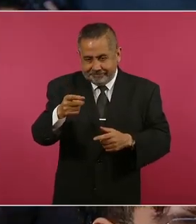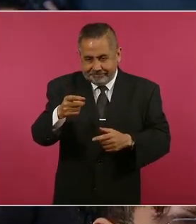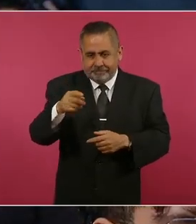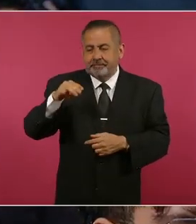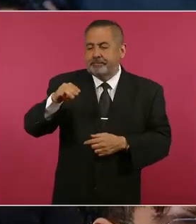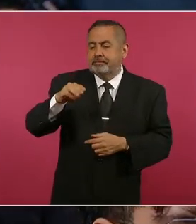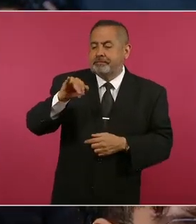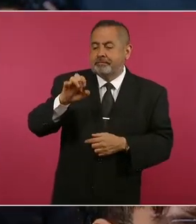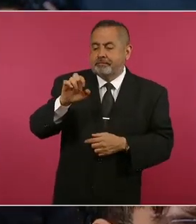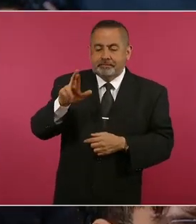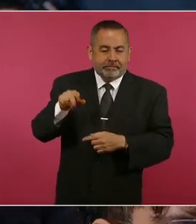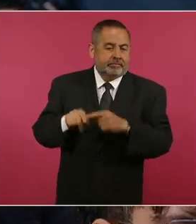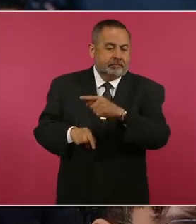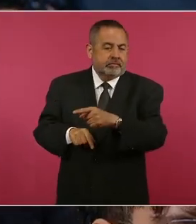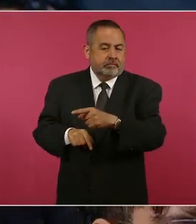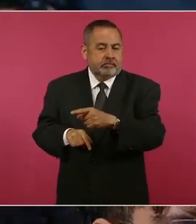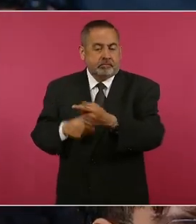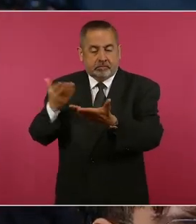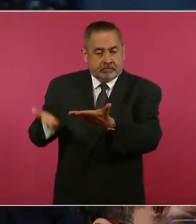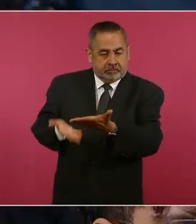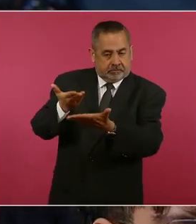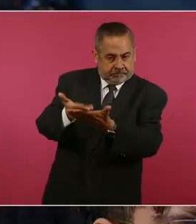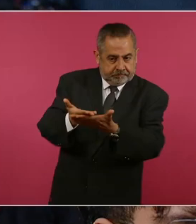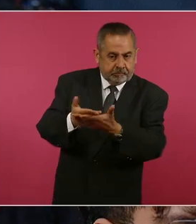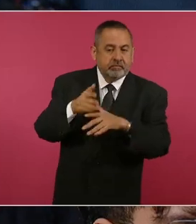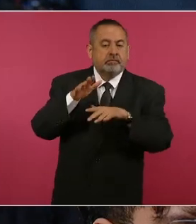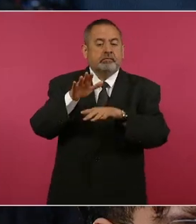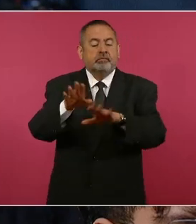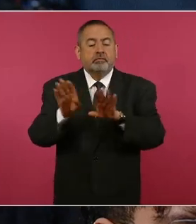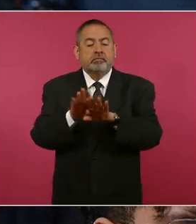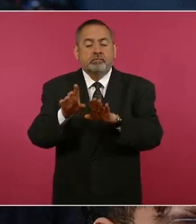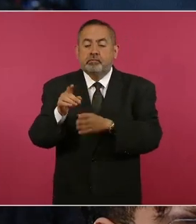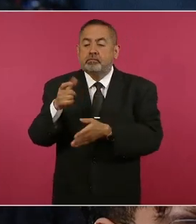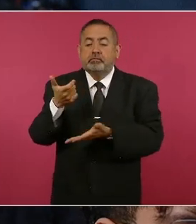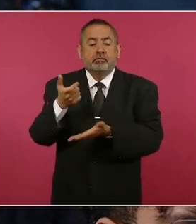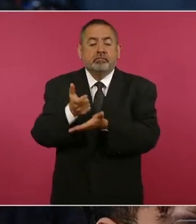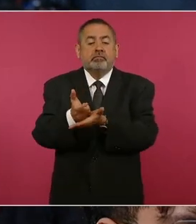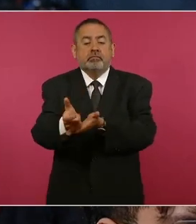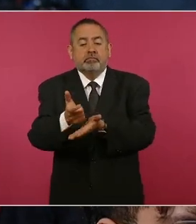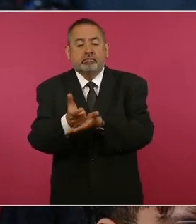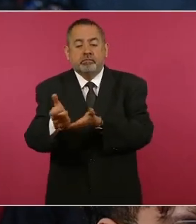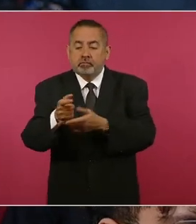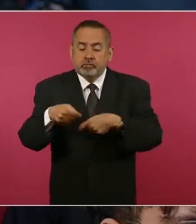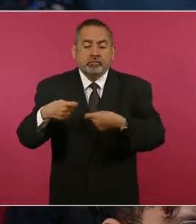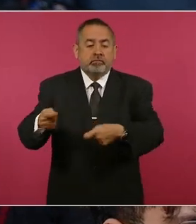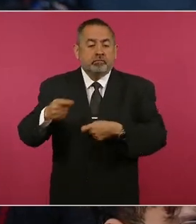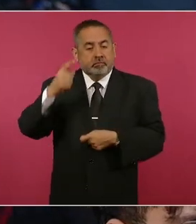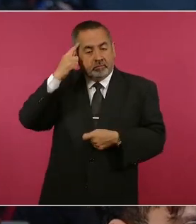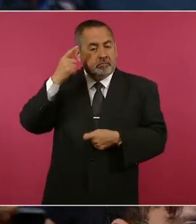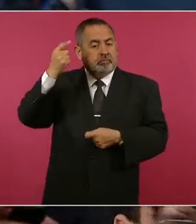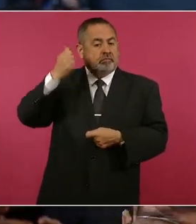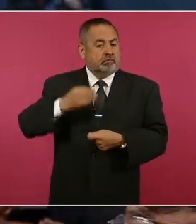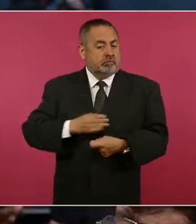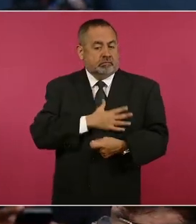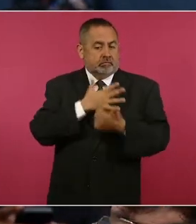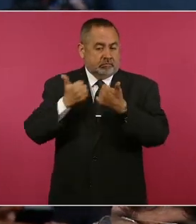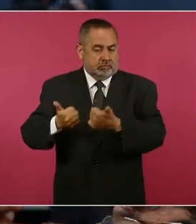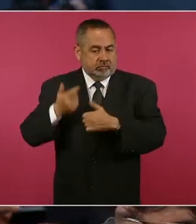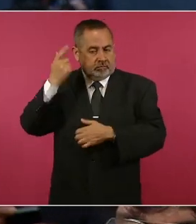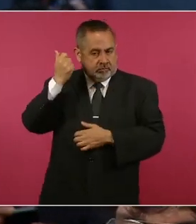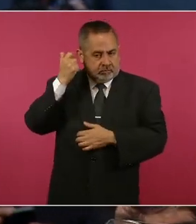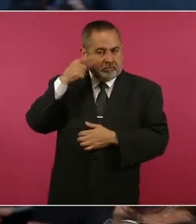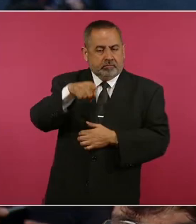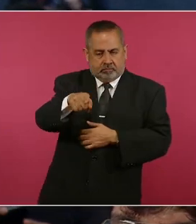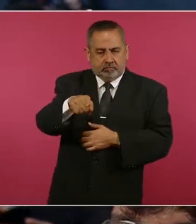Mier, sobre el financiamiento al Fondo de Pensiones del Bienestar, el que usted